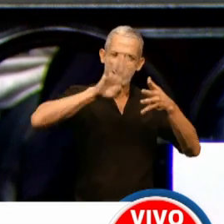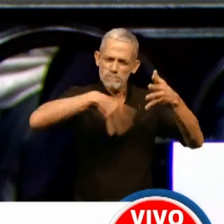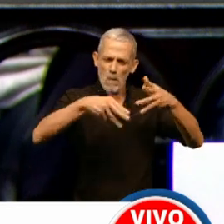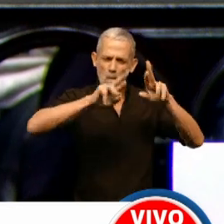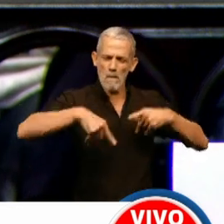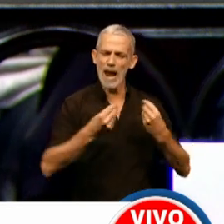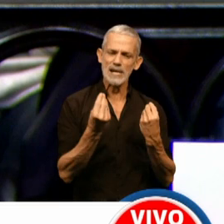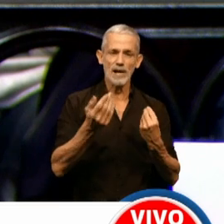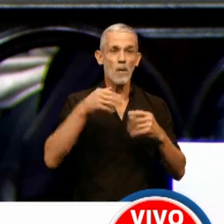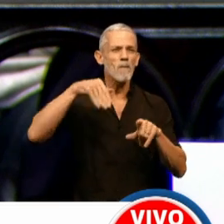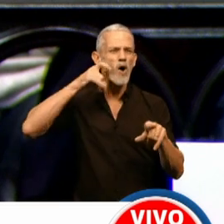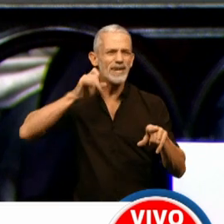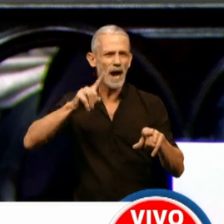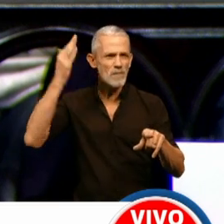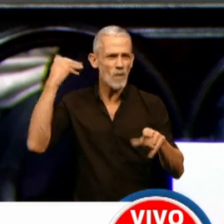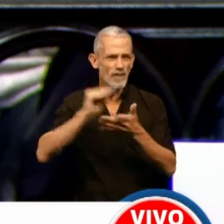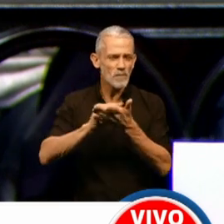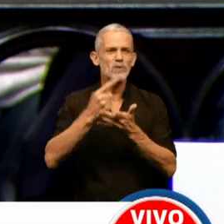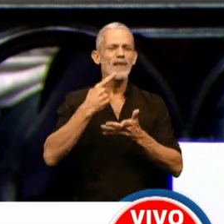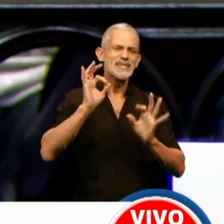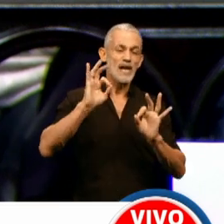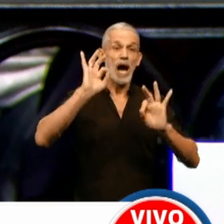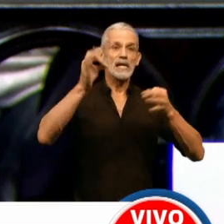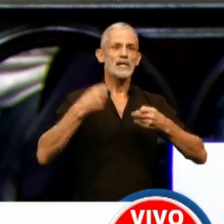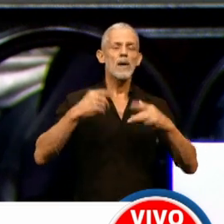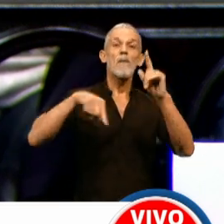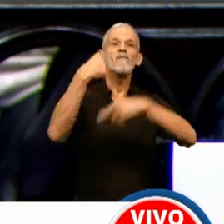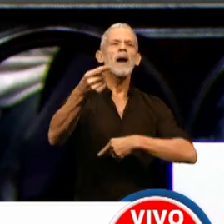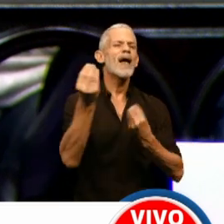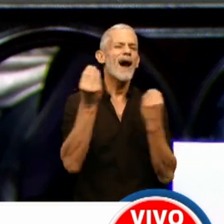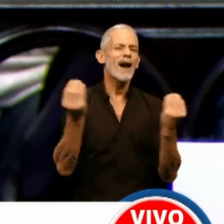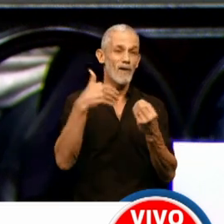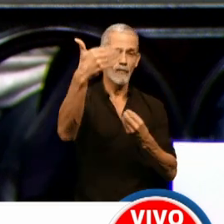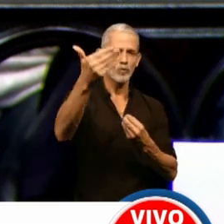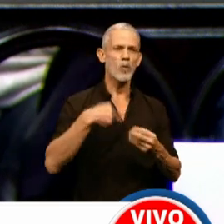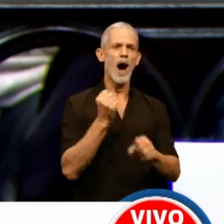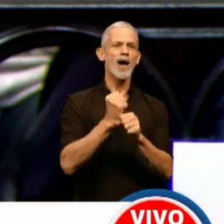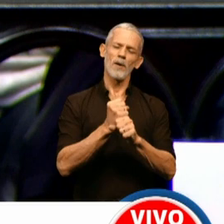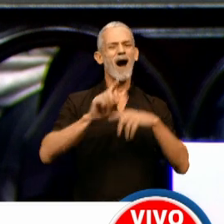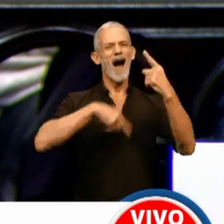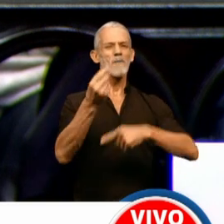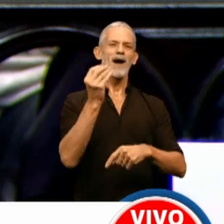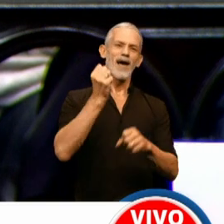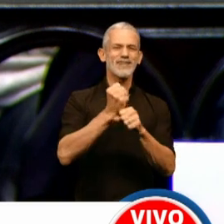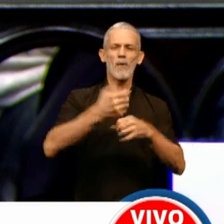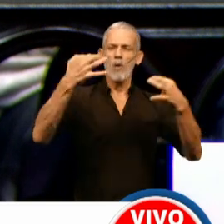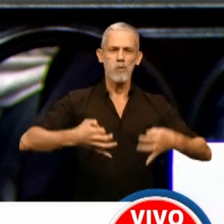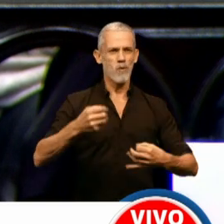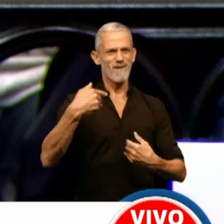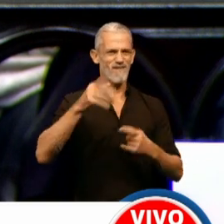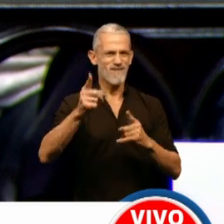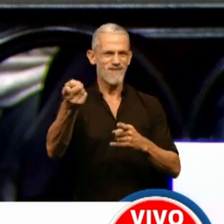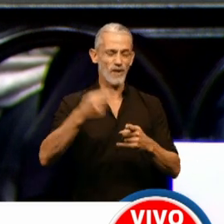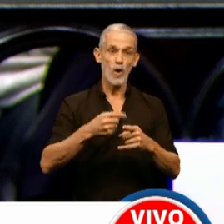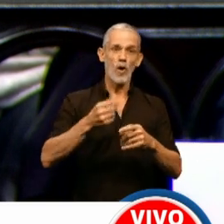decía mónica al principio saber que no se espera mañana porque el trabajo es trabajo justo es